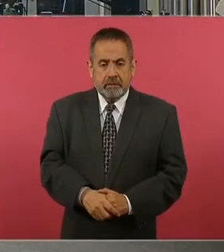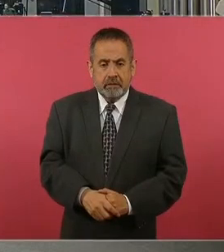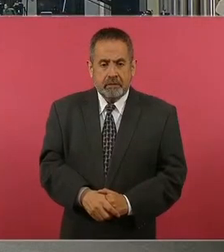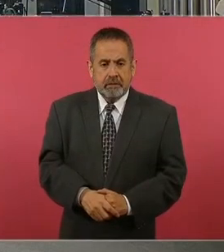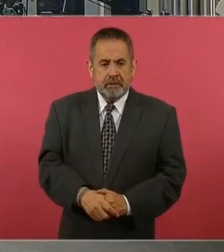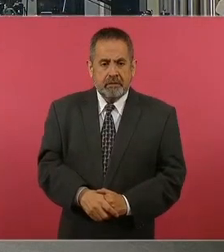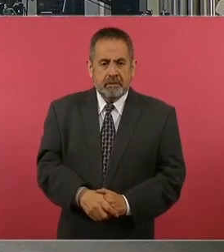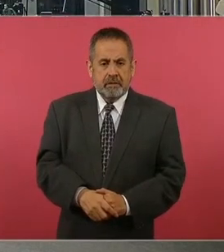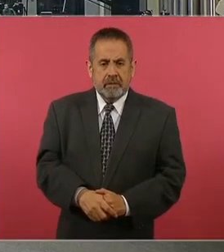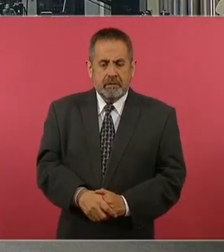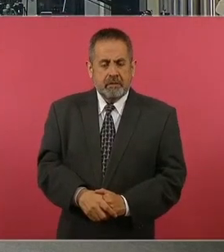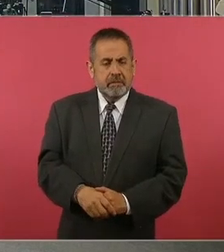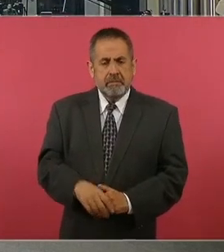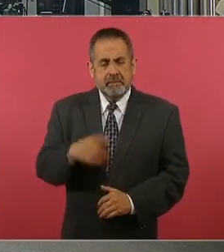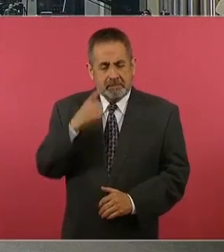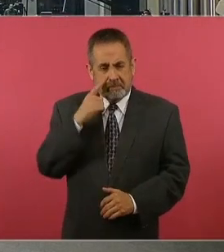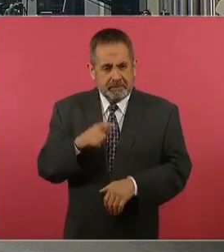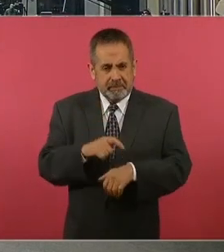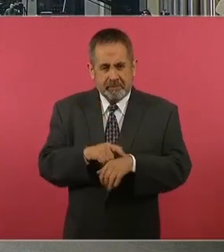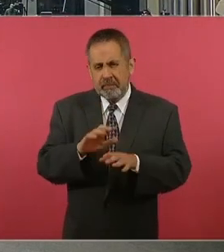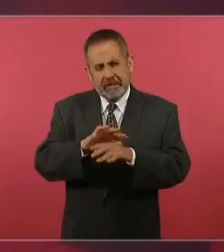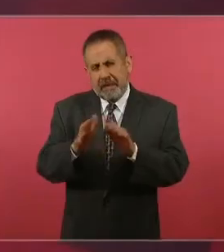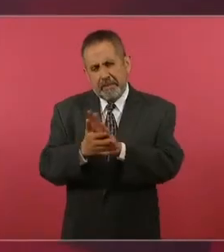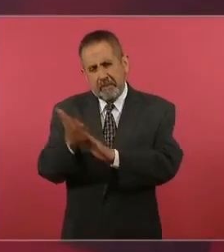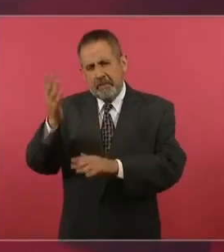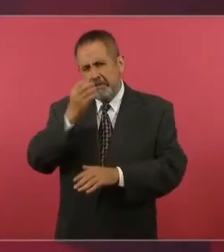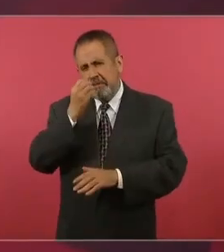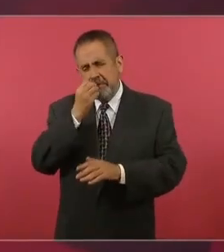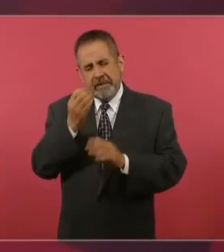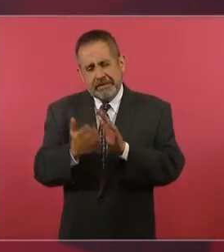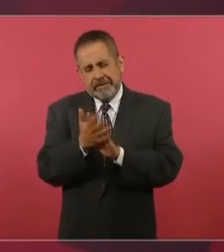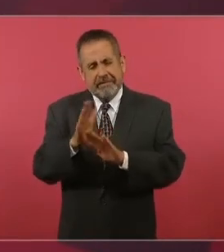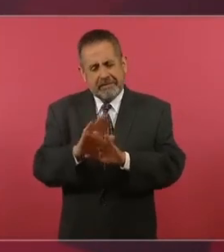¿Cómo ven si nos vamos a desayunar?